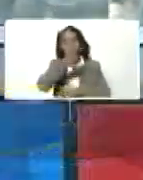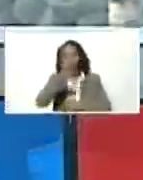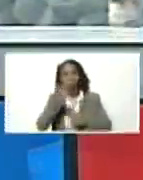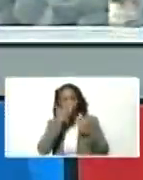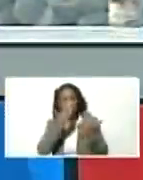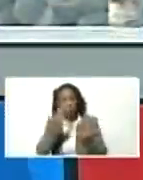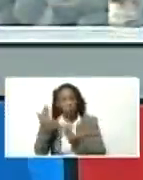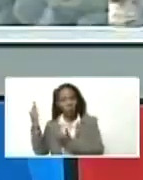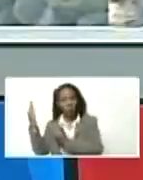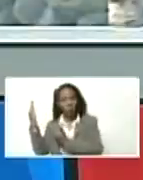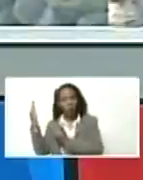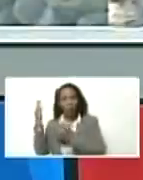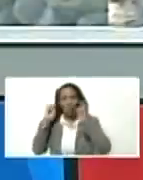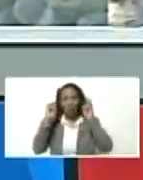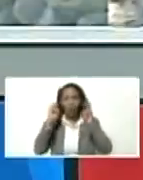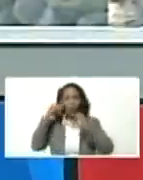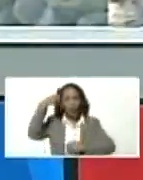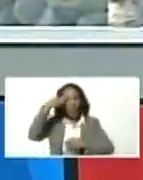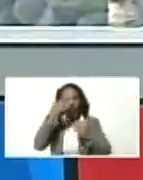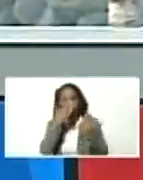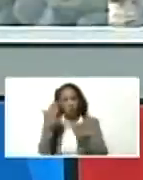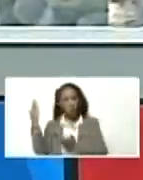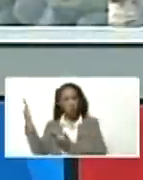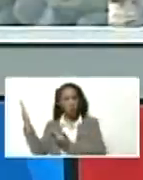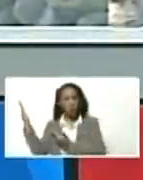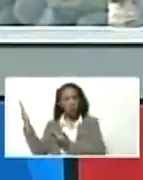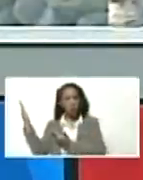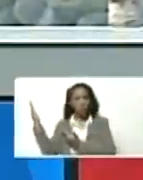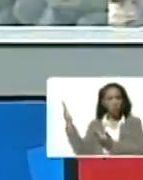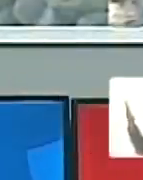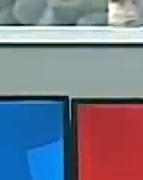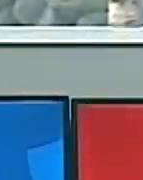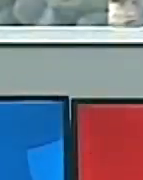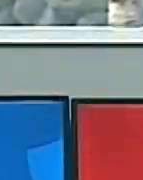Motor Turismo, ¿qué nos tiene este video? Adelante, por favor.